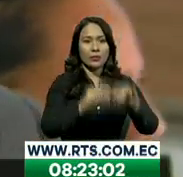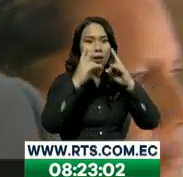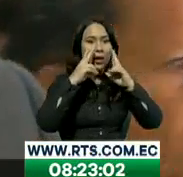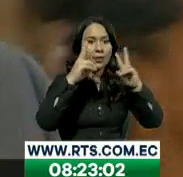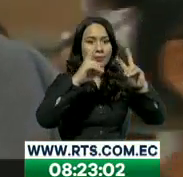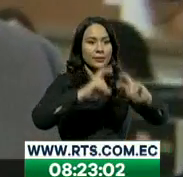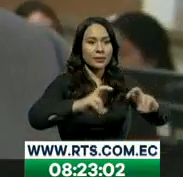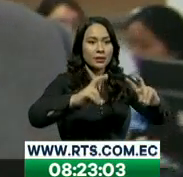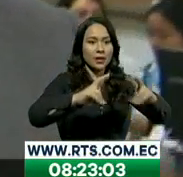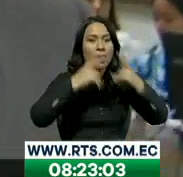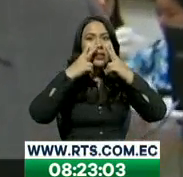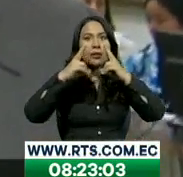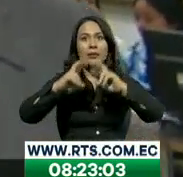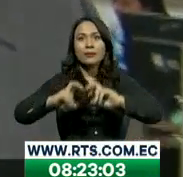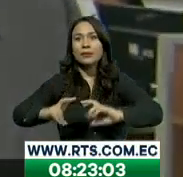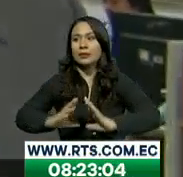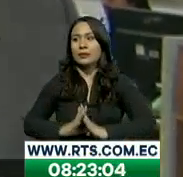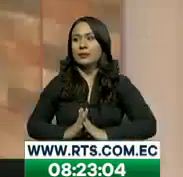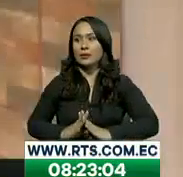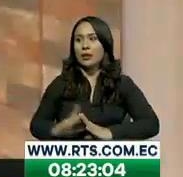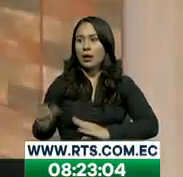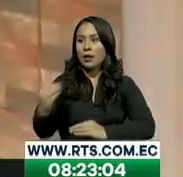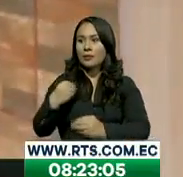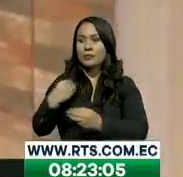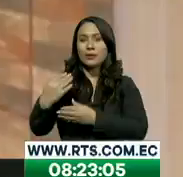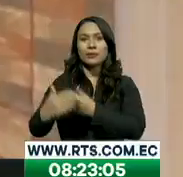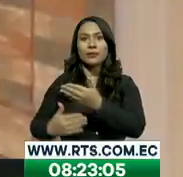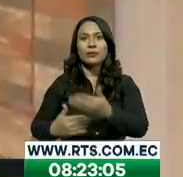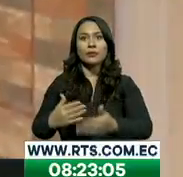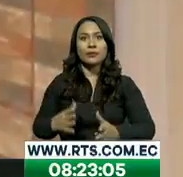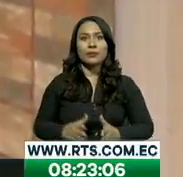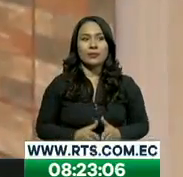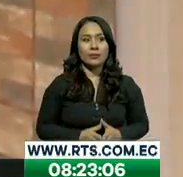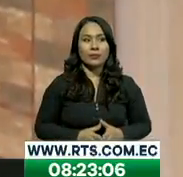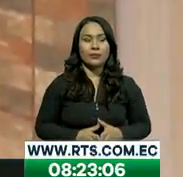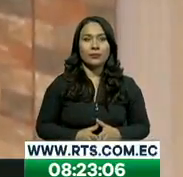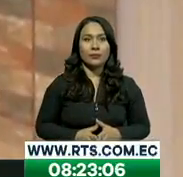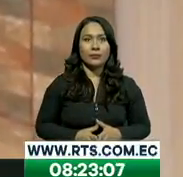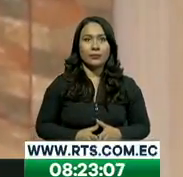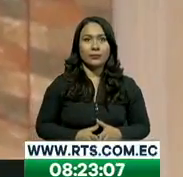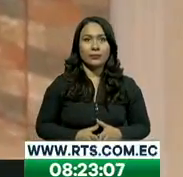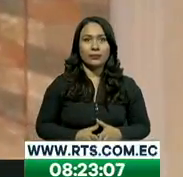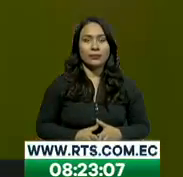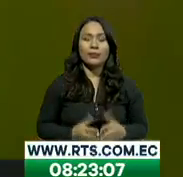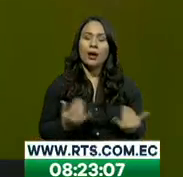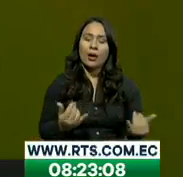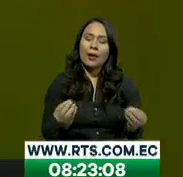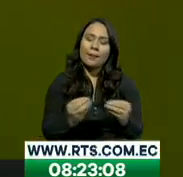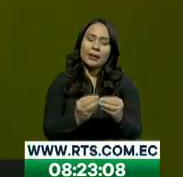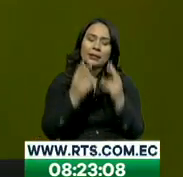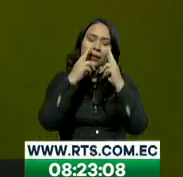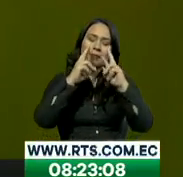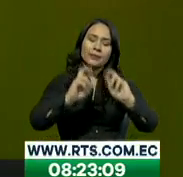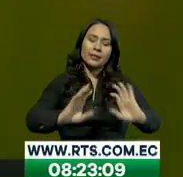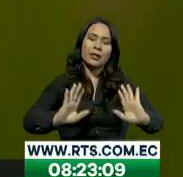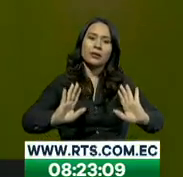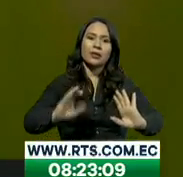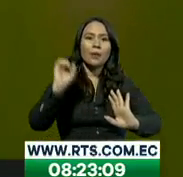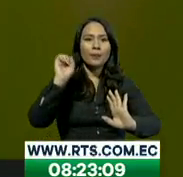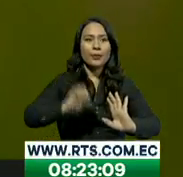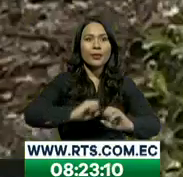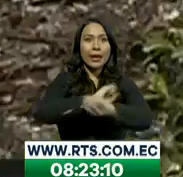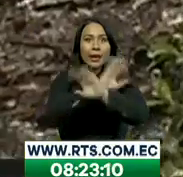en el transcurrir de los días procederá a su detención. La fiscalía continúa con el proceso de investigación a fin de establecer las causas